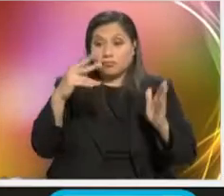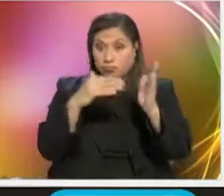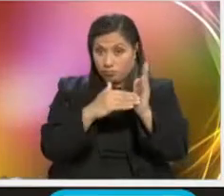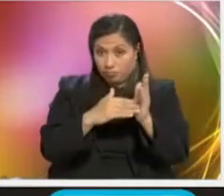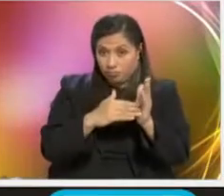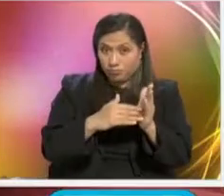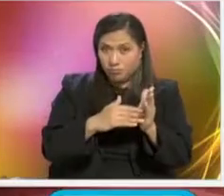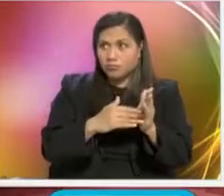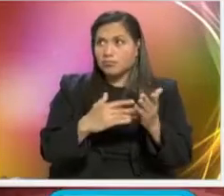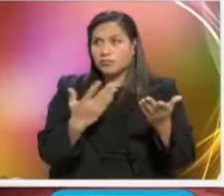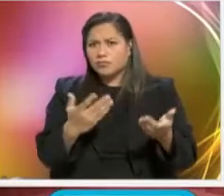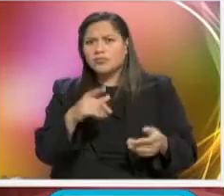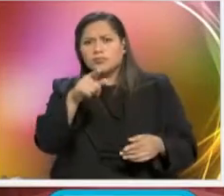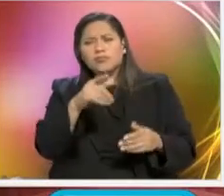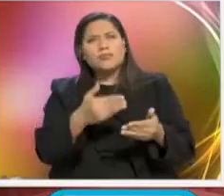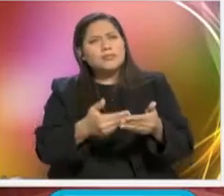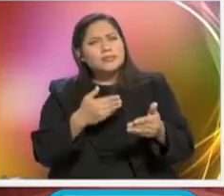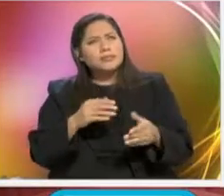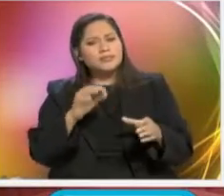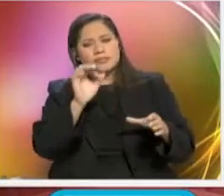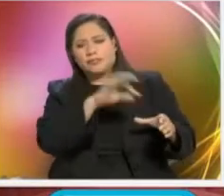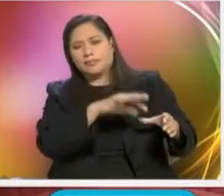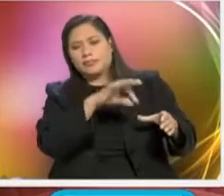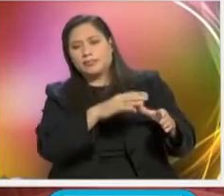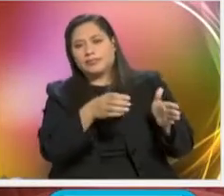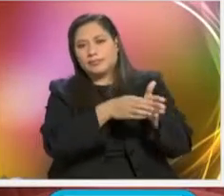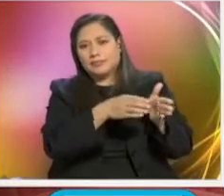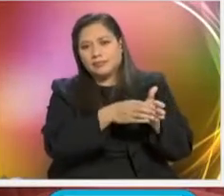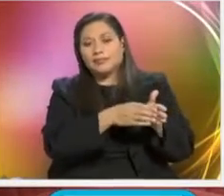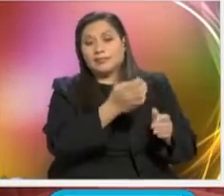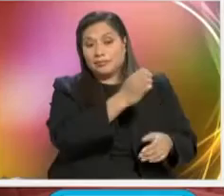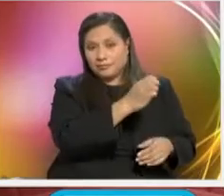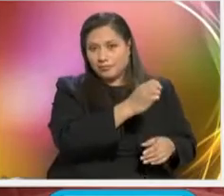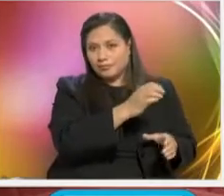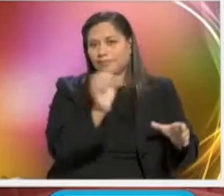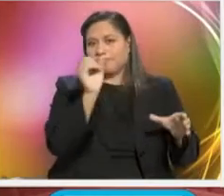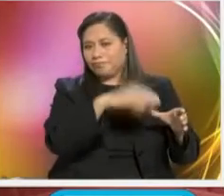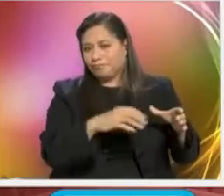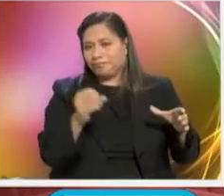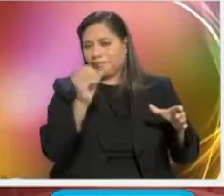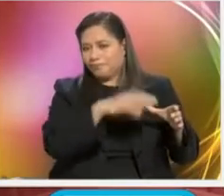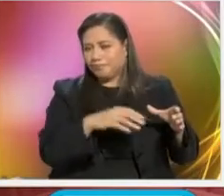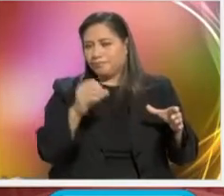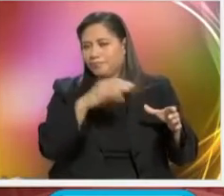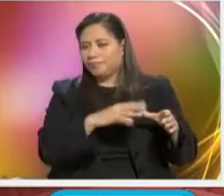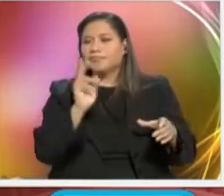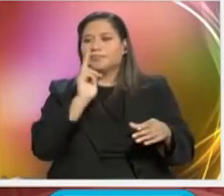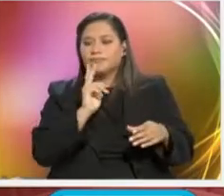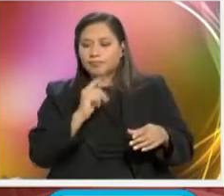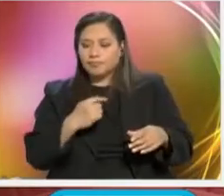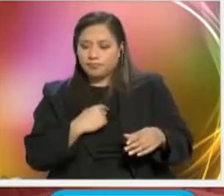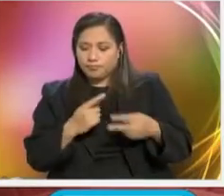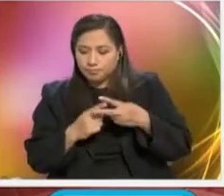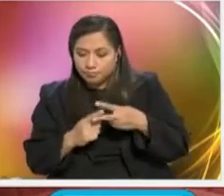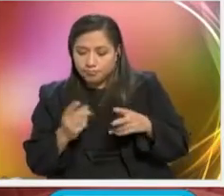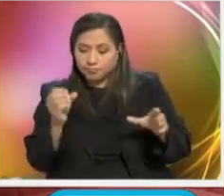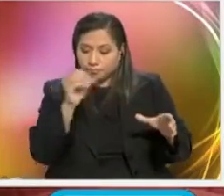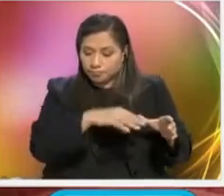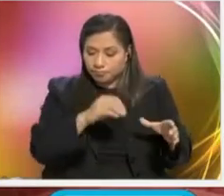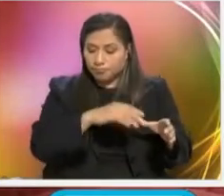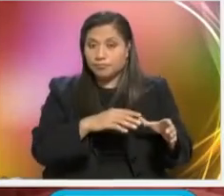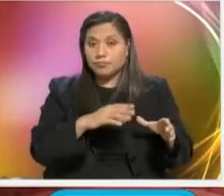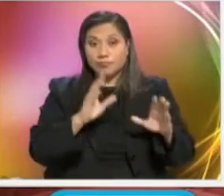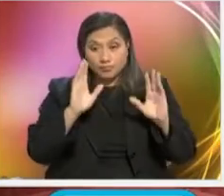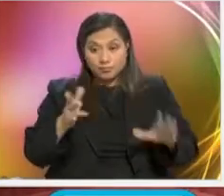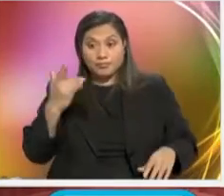pesos, ¿por qué no hacer un fondo? A ver, desde enero. Desde enero vas haciendo un fondo de cuánto vas a ir ahorrando para que cuando llegue